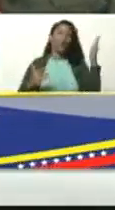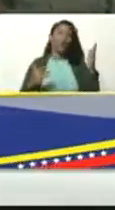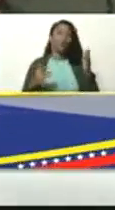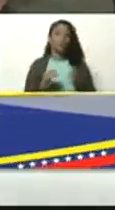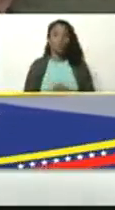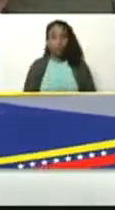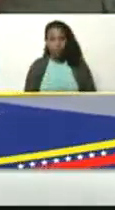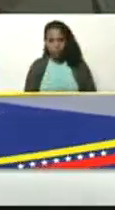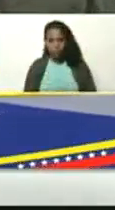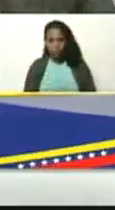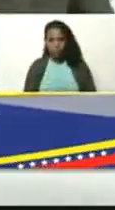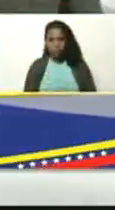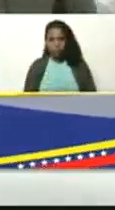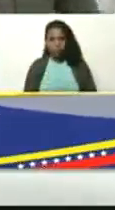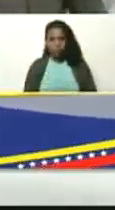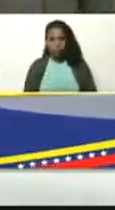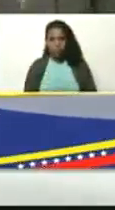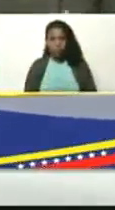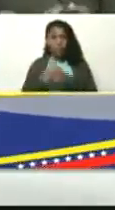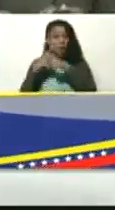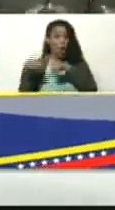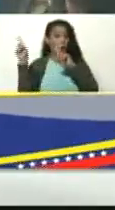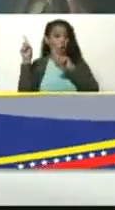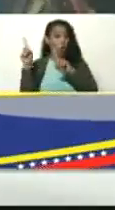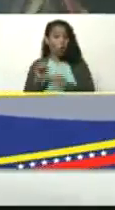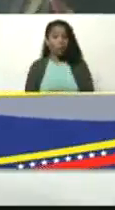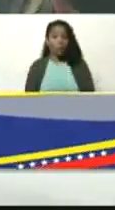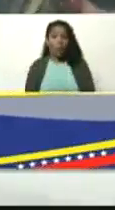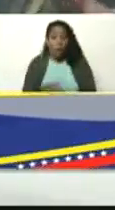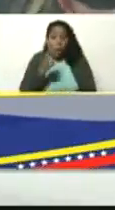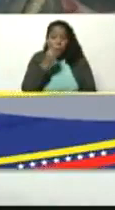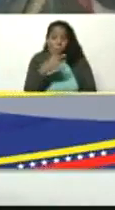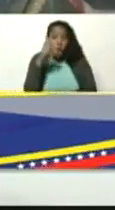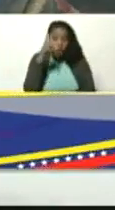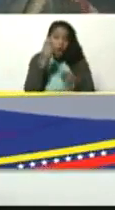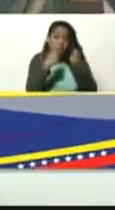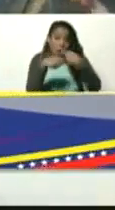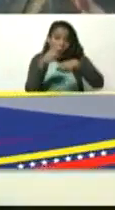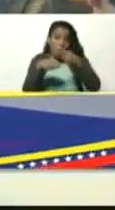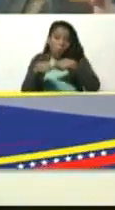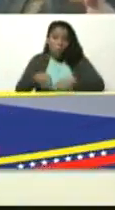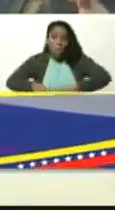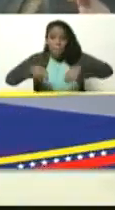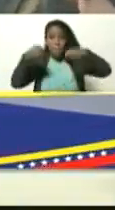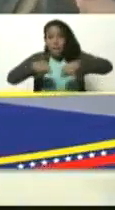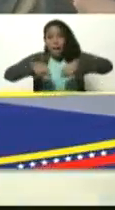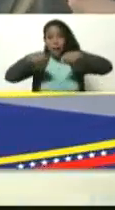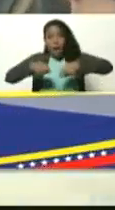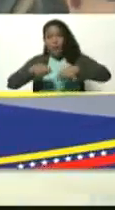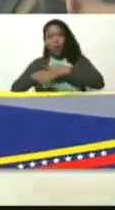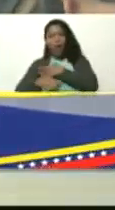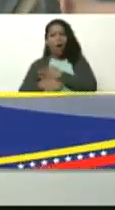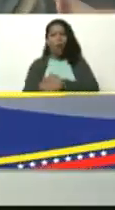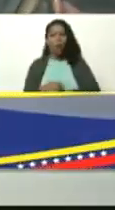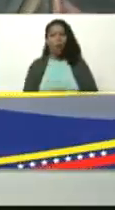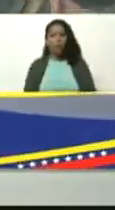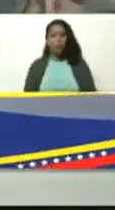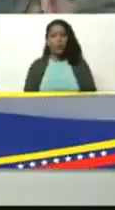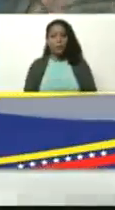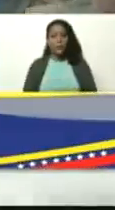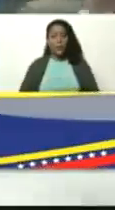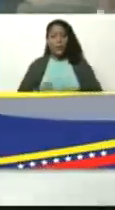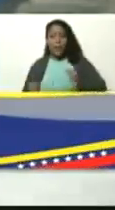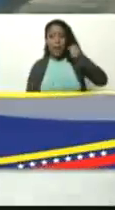Manizales. Y el otro, bueno, tenía un negocito en el mercado y tenía su camión.